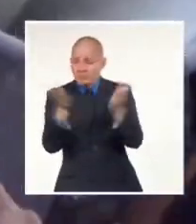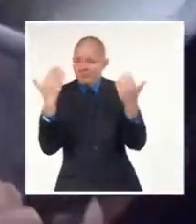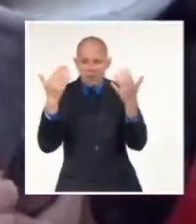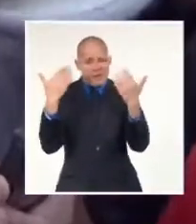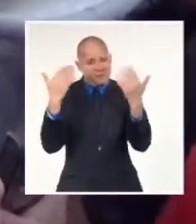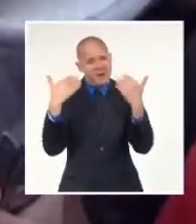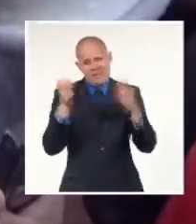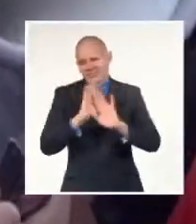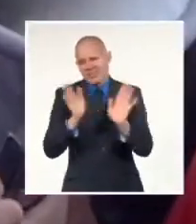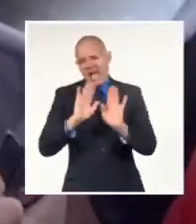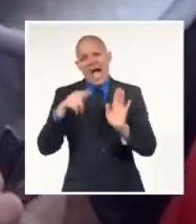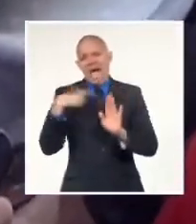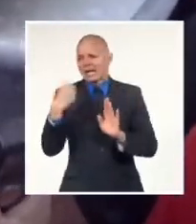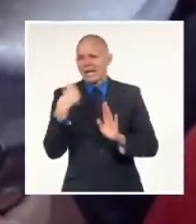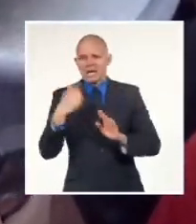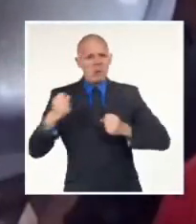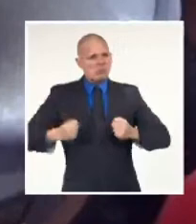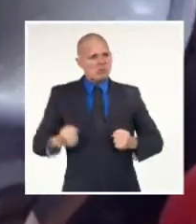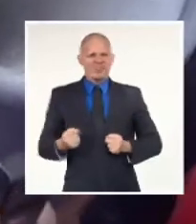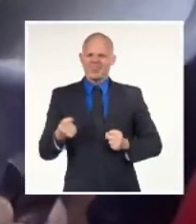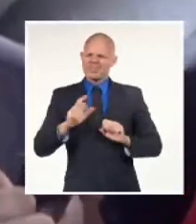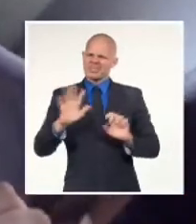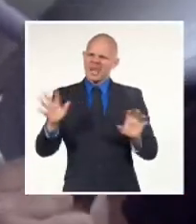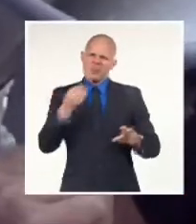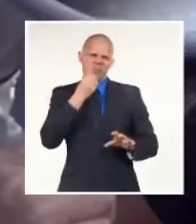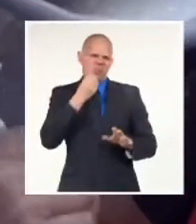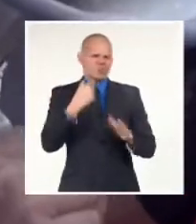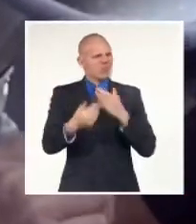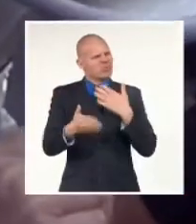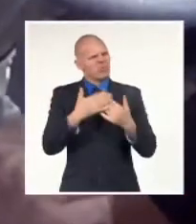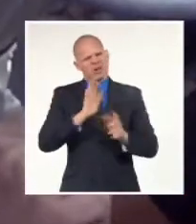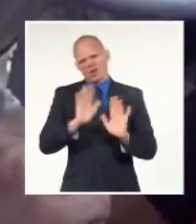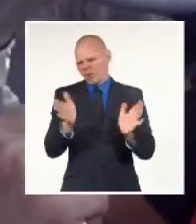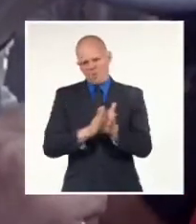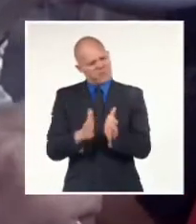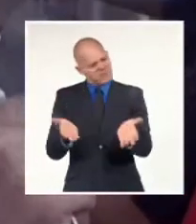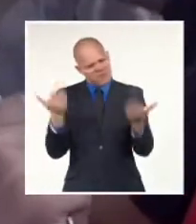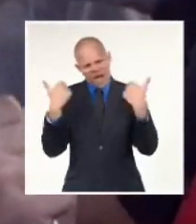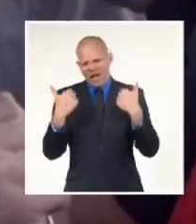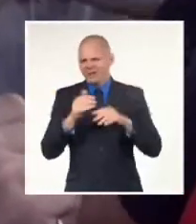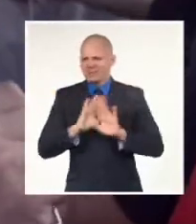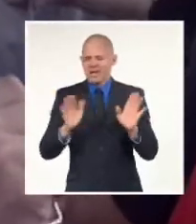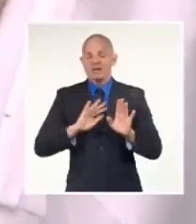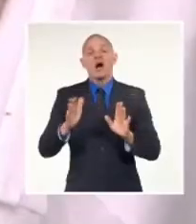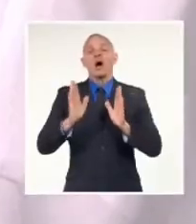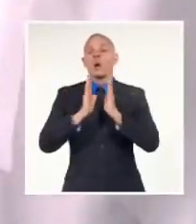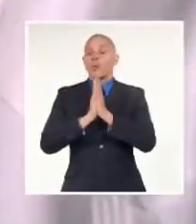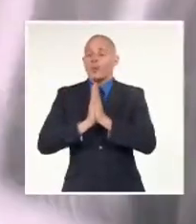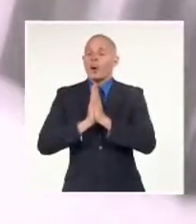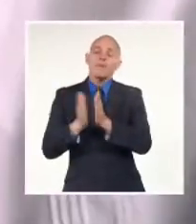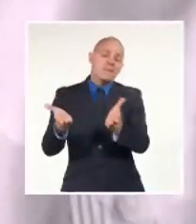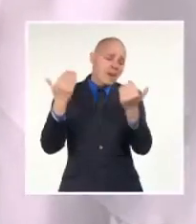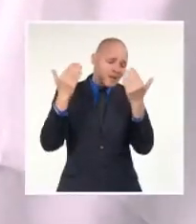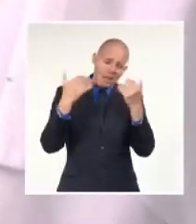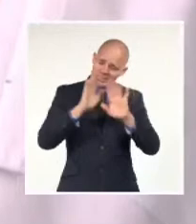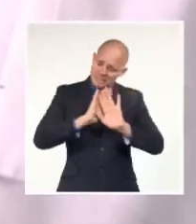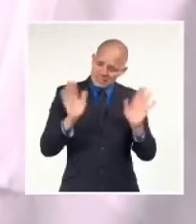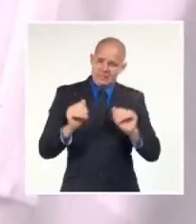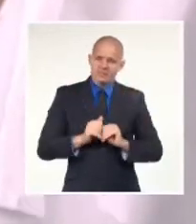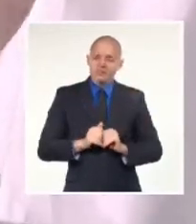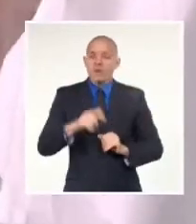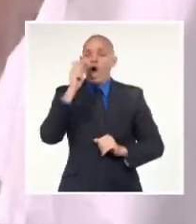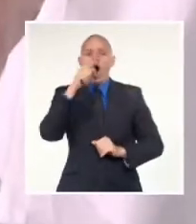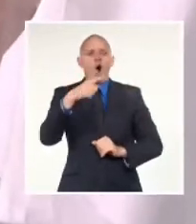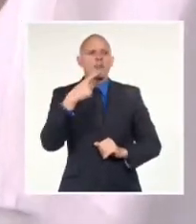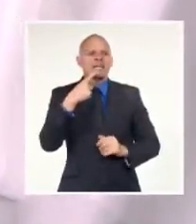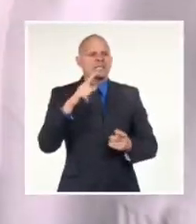no estamos resolviendo absolutamente nada. ¿Entiendes? Así que yo los invito a seguirme. Uno me grita, pero ¿cómo vamos a